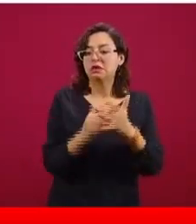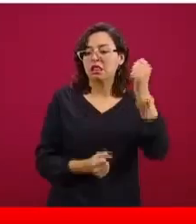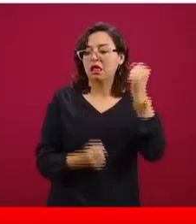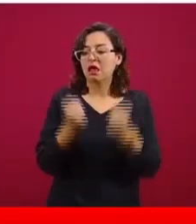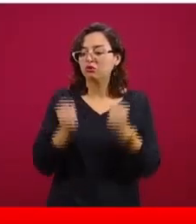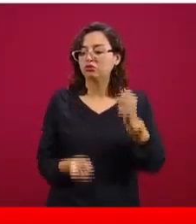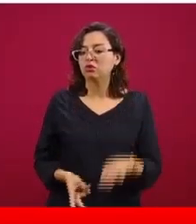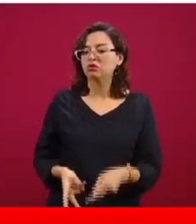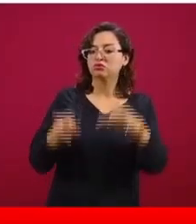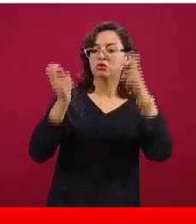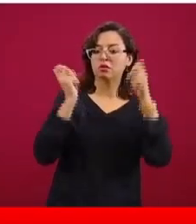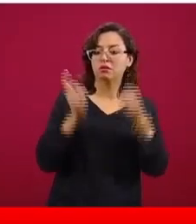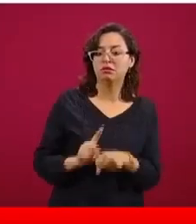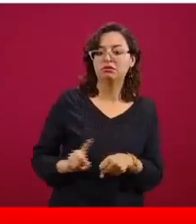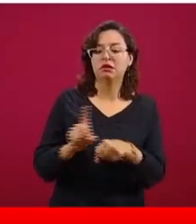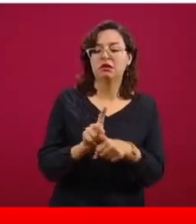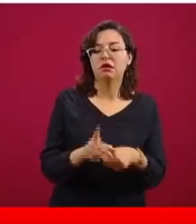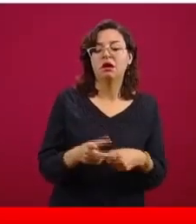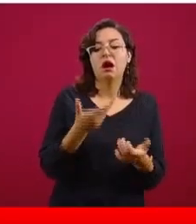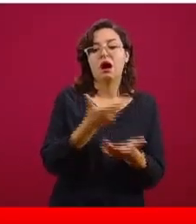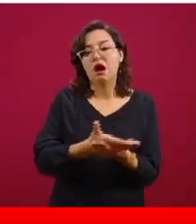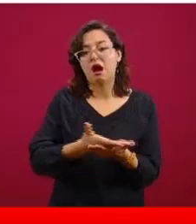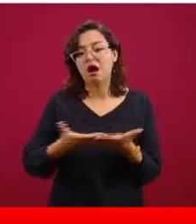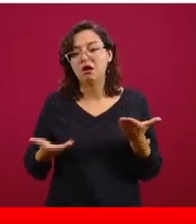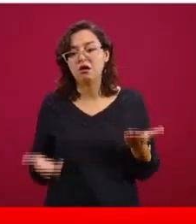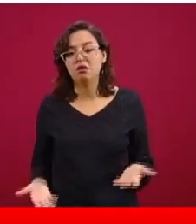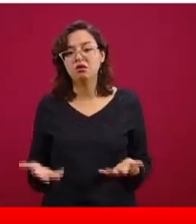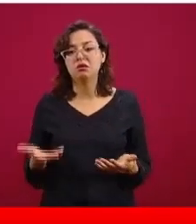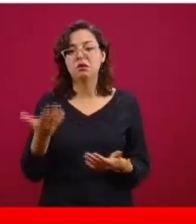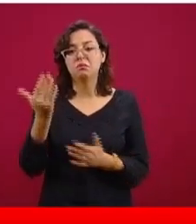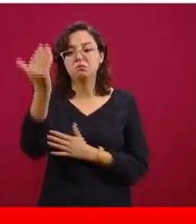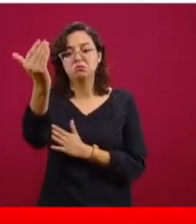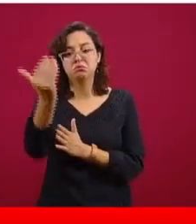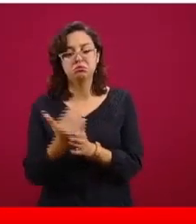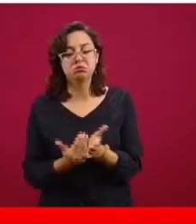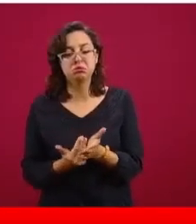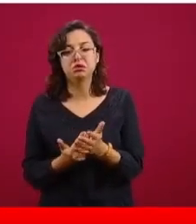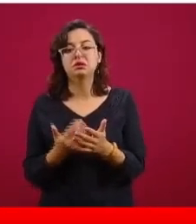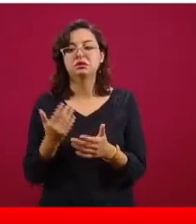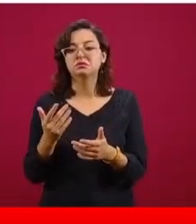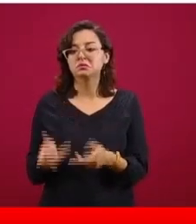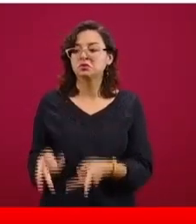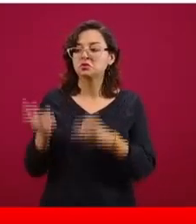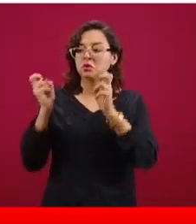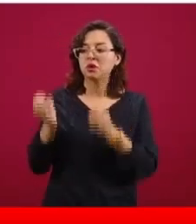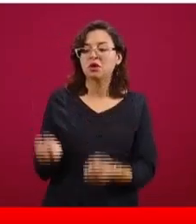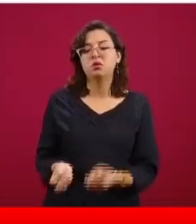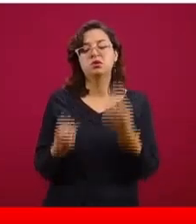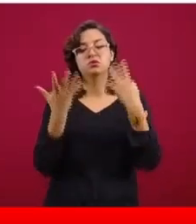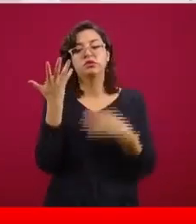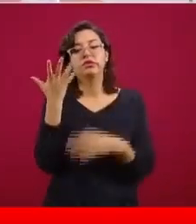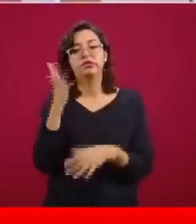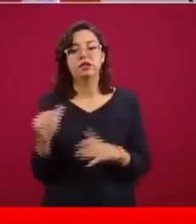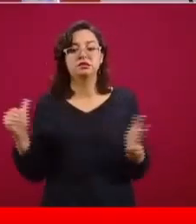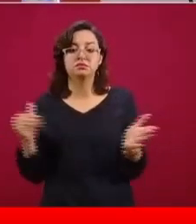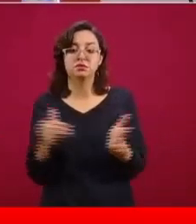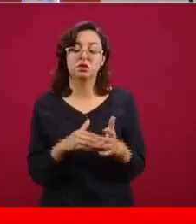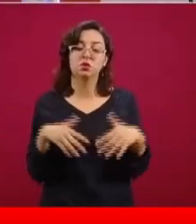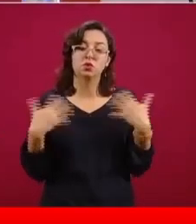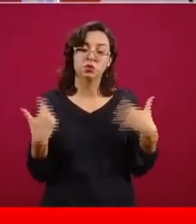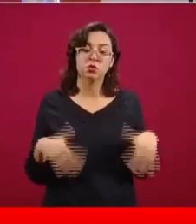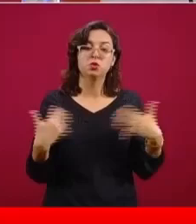esta sería la tendencia histórica aquí hay un logro muy muy importante a delante